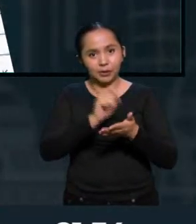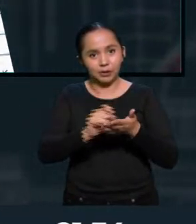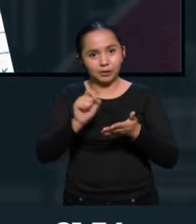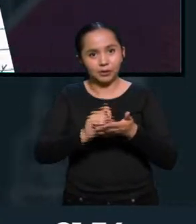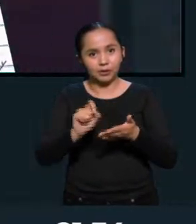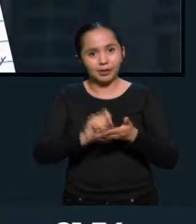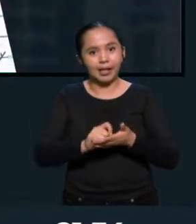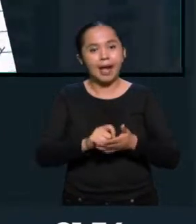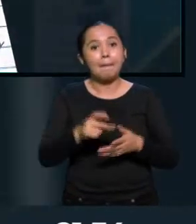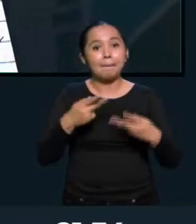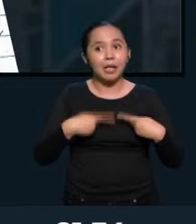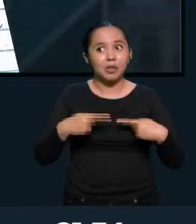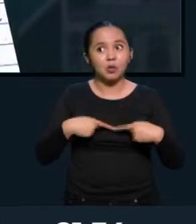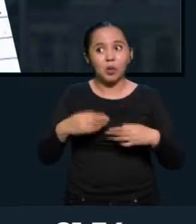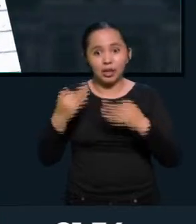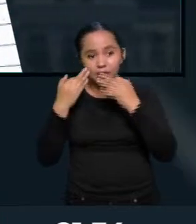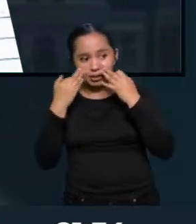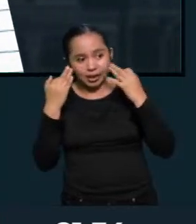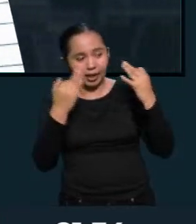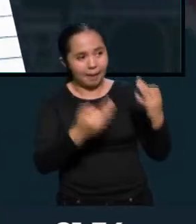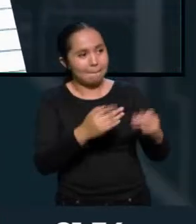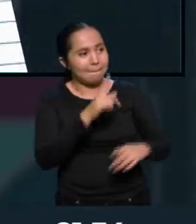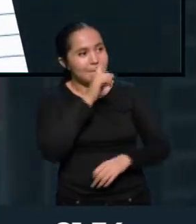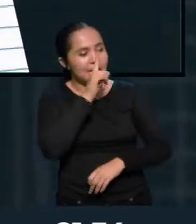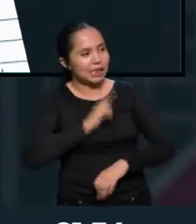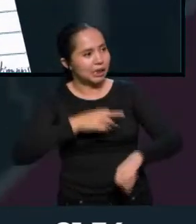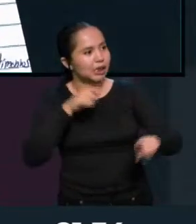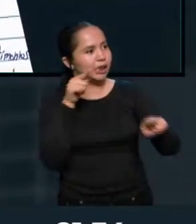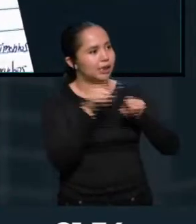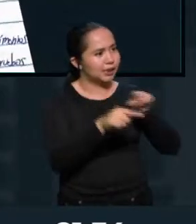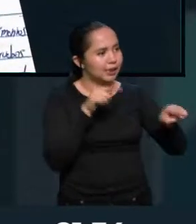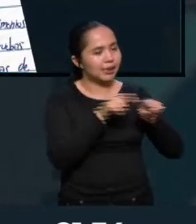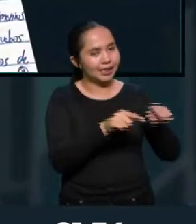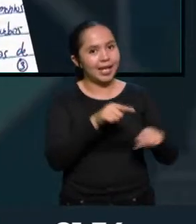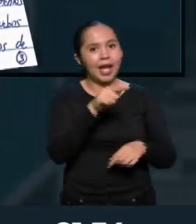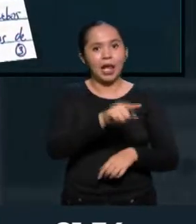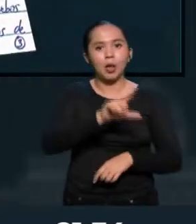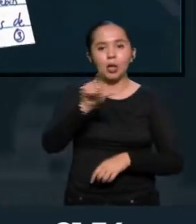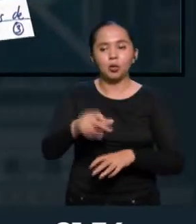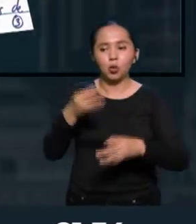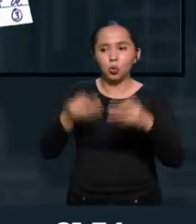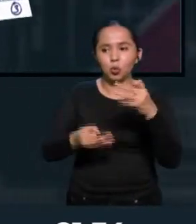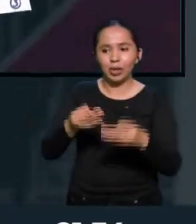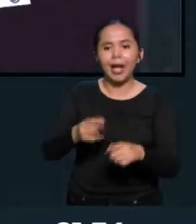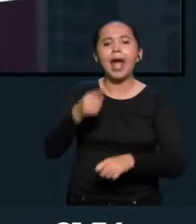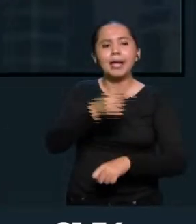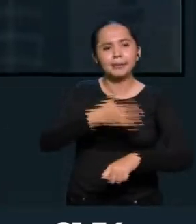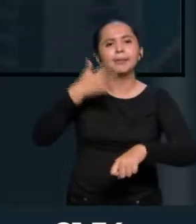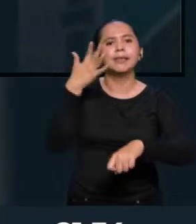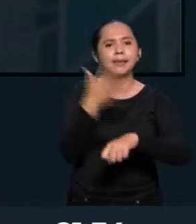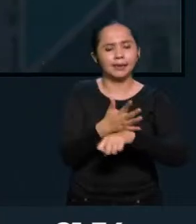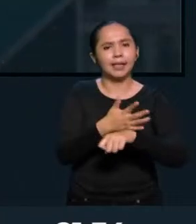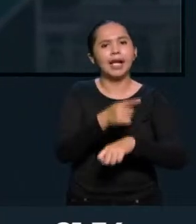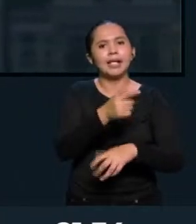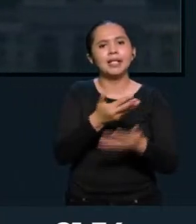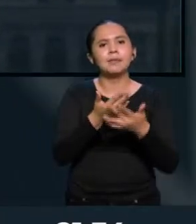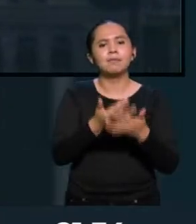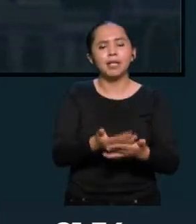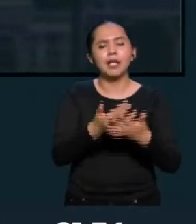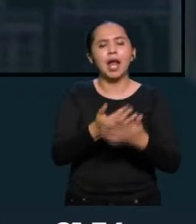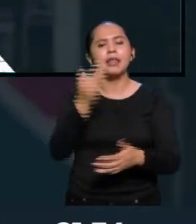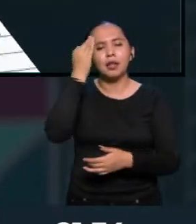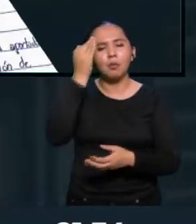estos testigos que mienten cuando lo señalan a él y que él ya fue juzgado y encontrado culpable y solamente está esperando